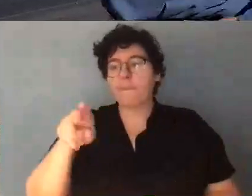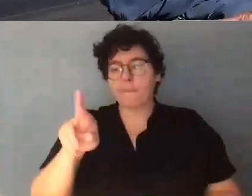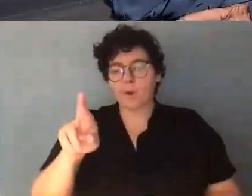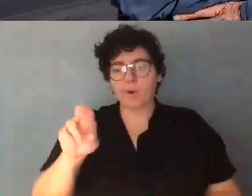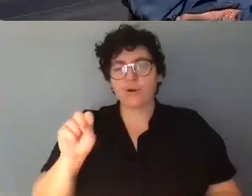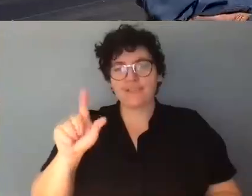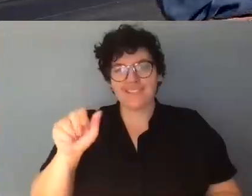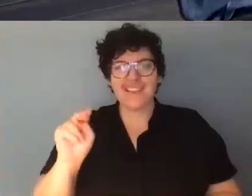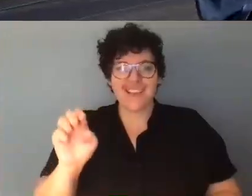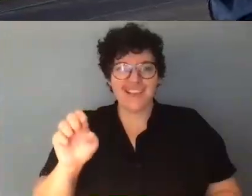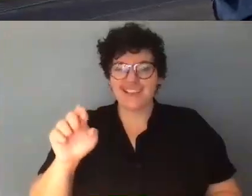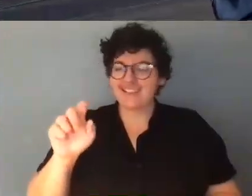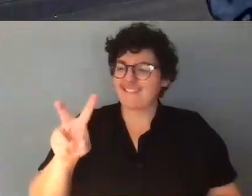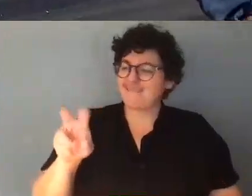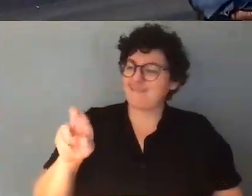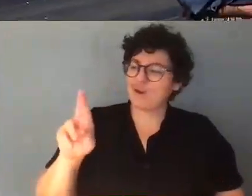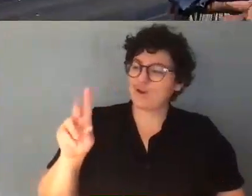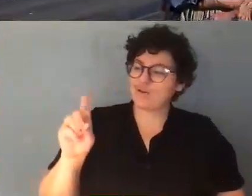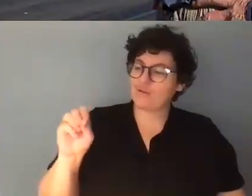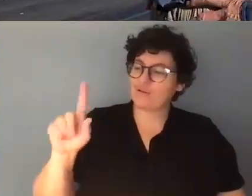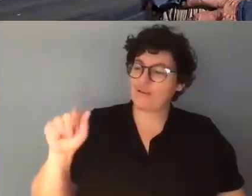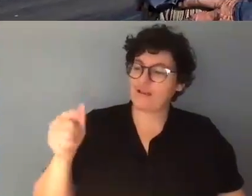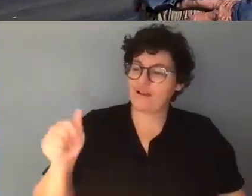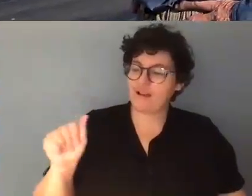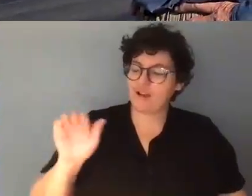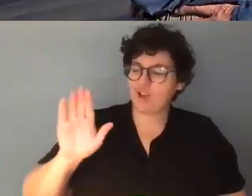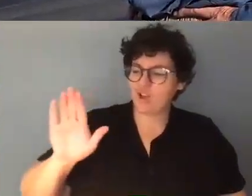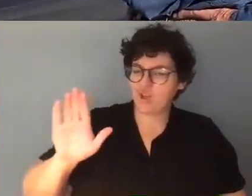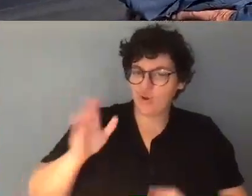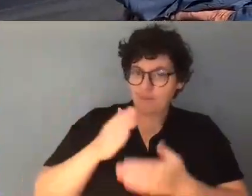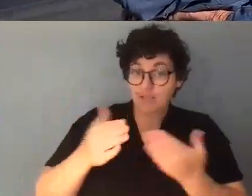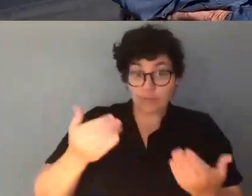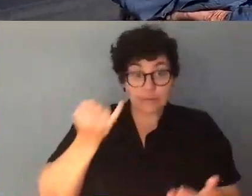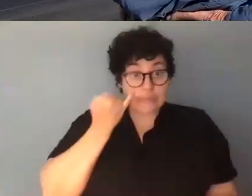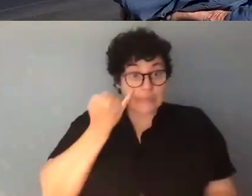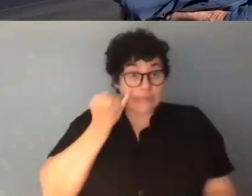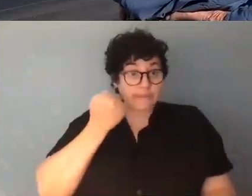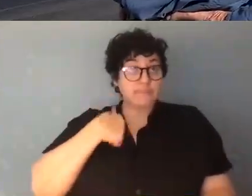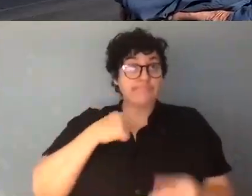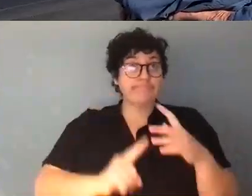la verdolaga y esta parte de aquí también es de usted. Eso me lleva a preguntar,